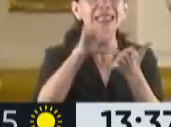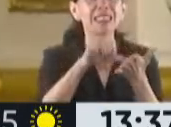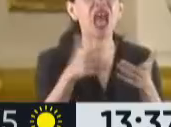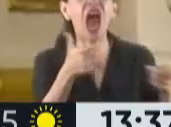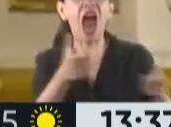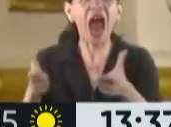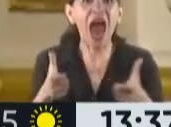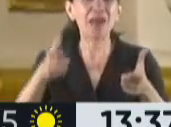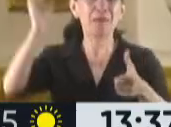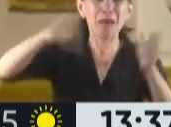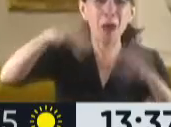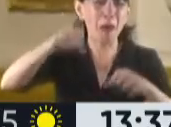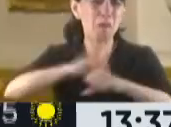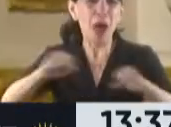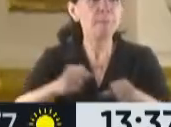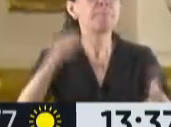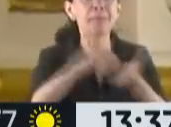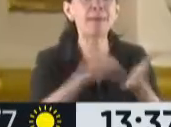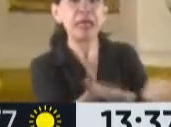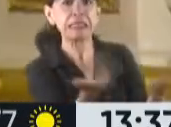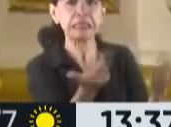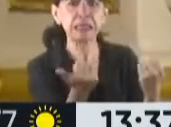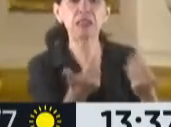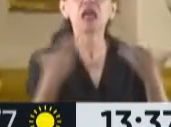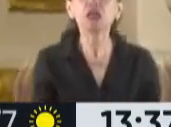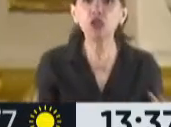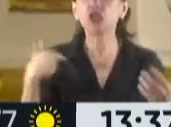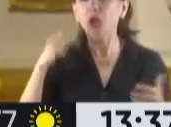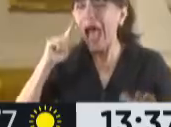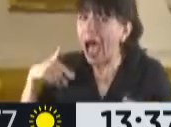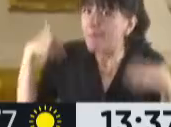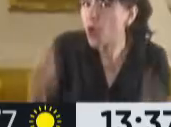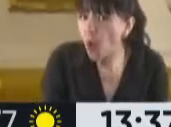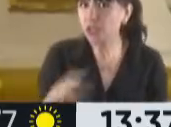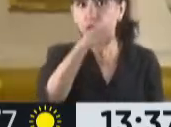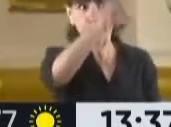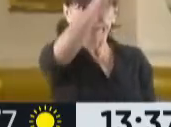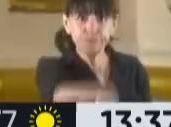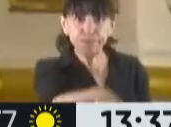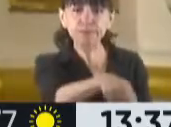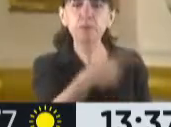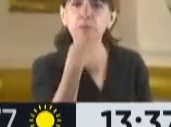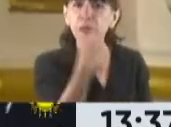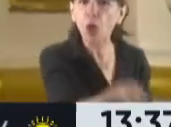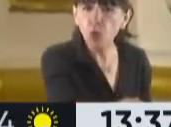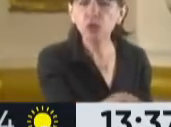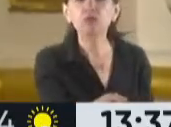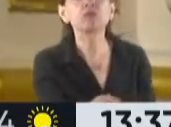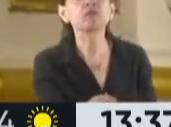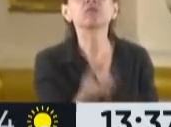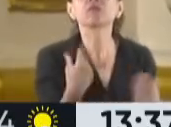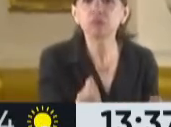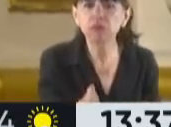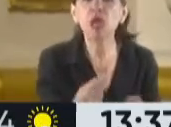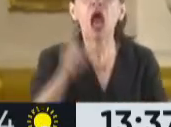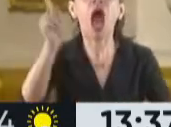armamento. Aprovecho la oportunidad de poder conversar con usted, de preguntarle justamente, tomando el discurso de los detractores de